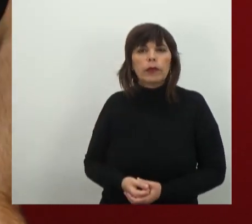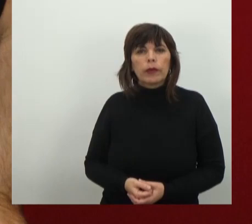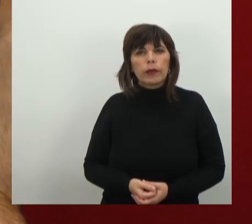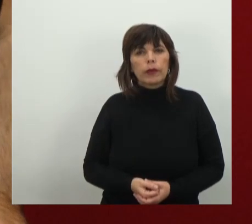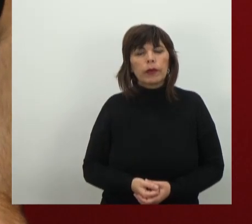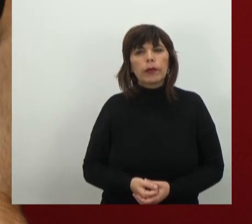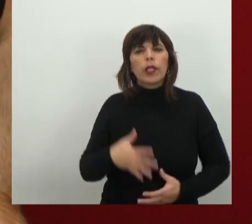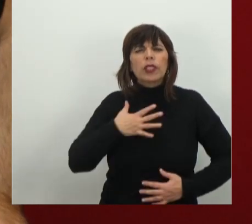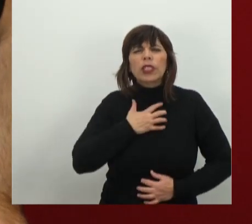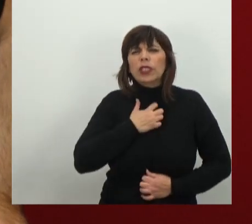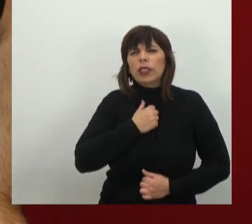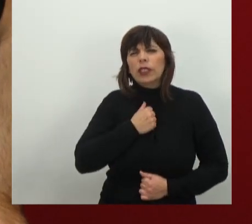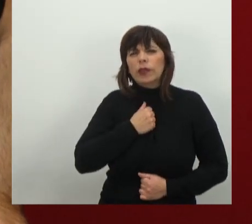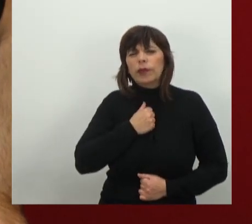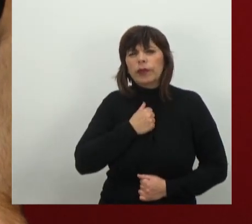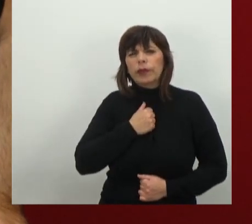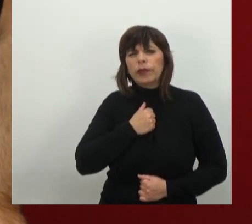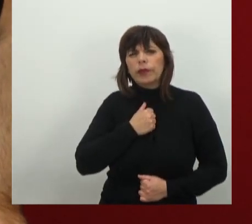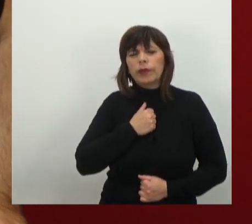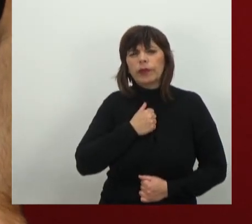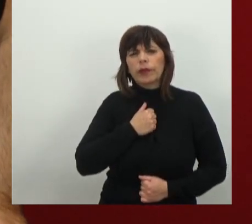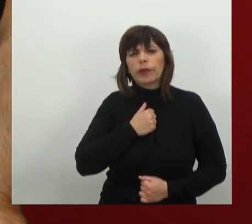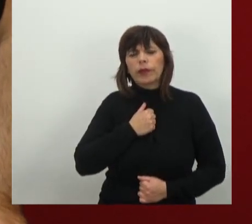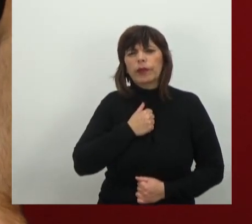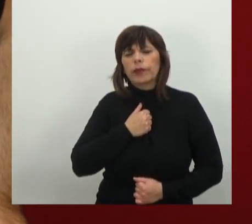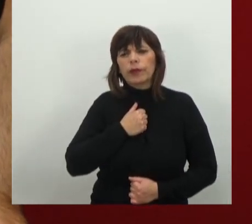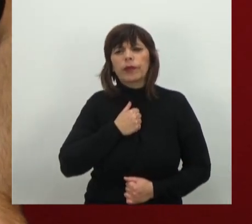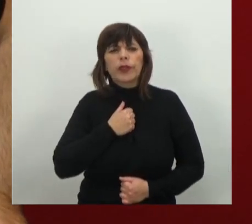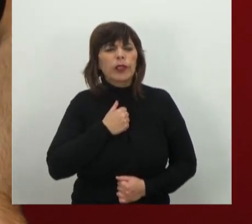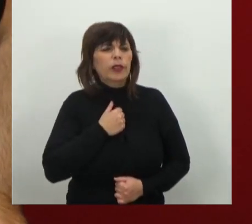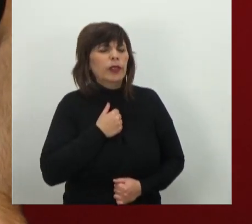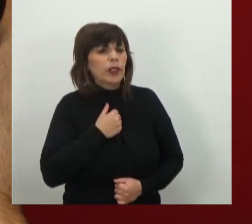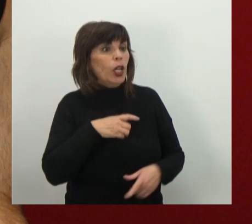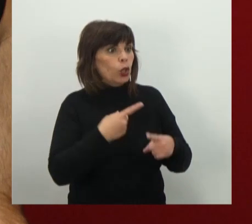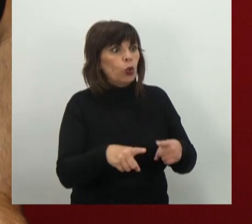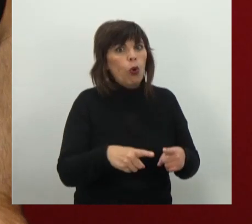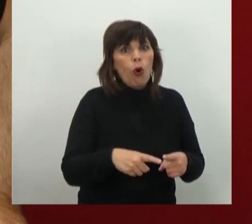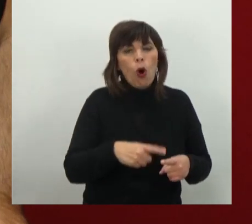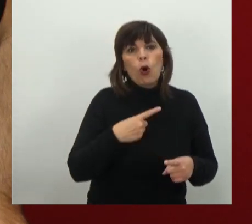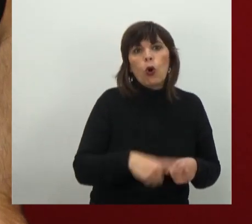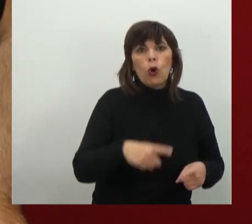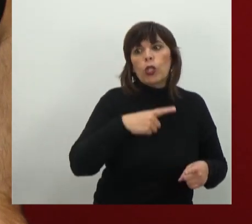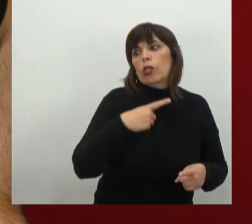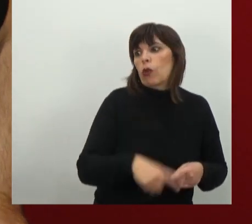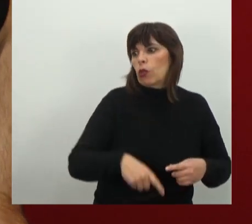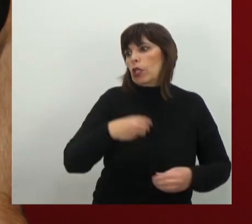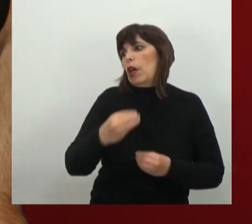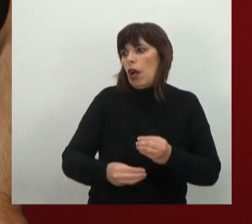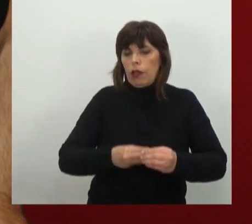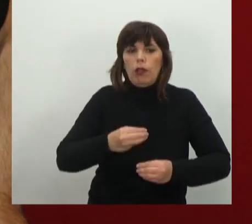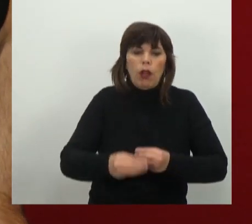¿Sabes? El agobio es cuando haces las cosas y no estás llena de fuerza, de inspiración.